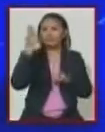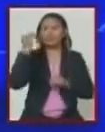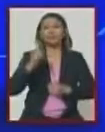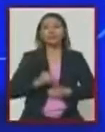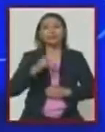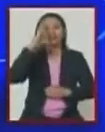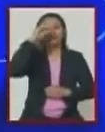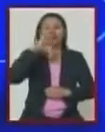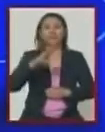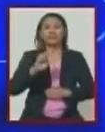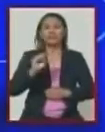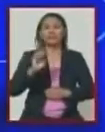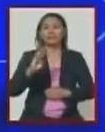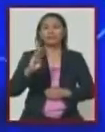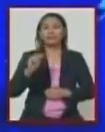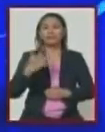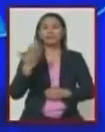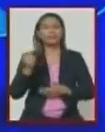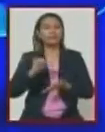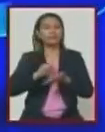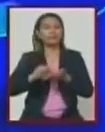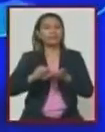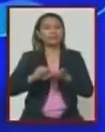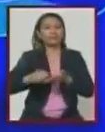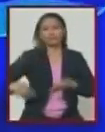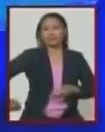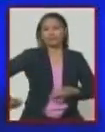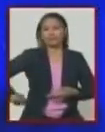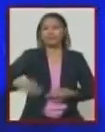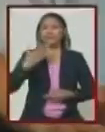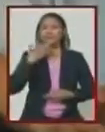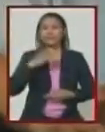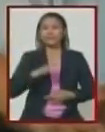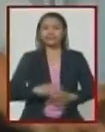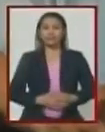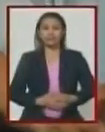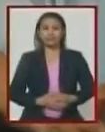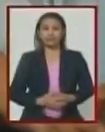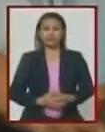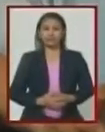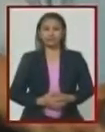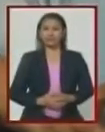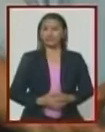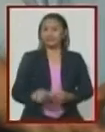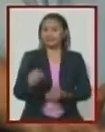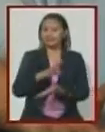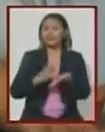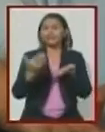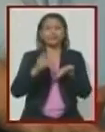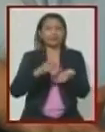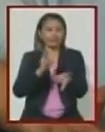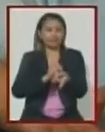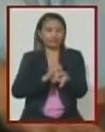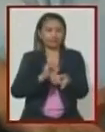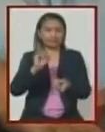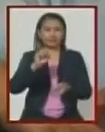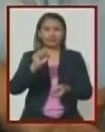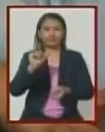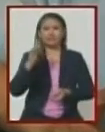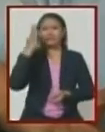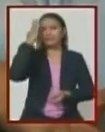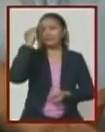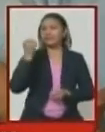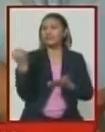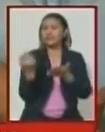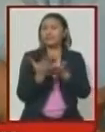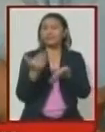el caso del pequeño Sebastián, este niño que le sacaron un riñón equivocado. Se complica la situación de la doctora Isis Llapis,